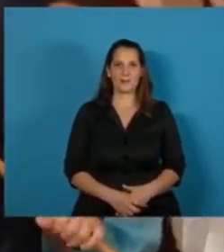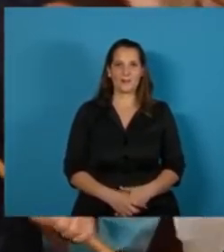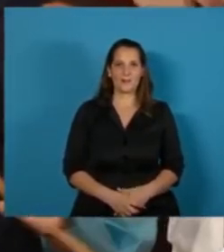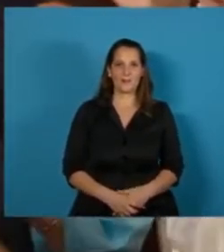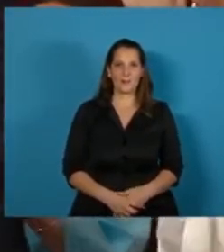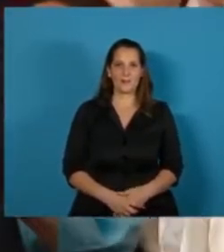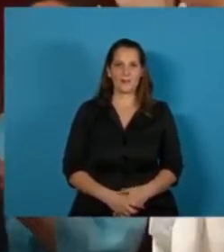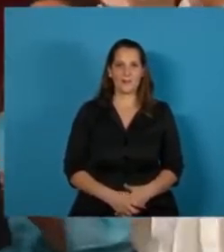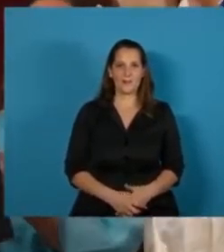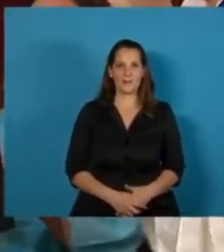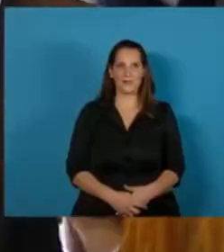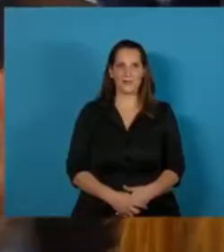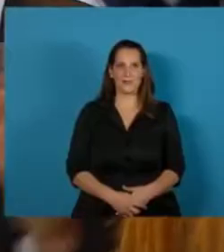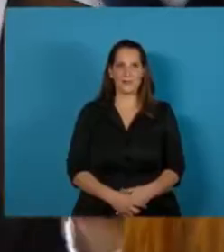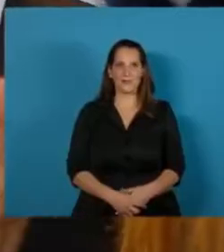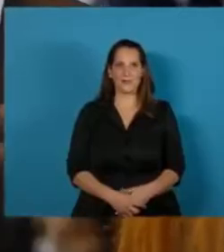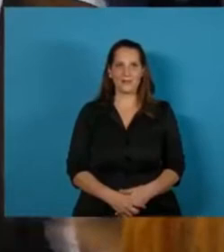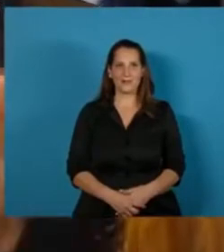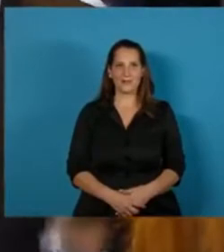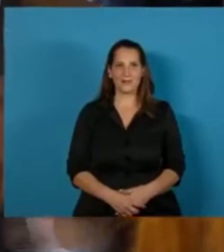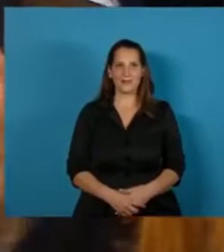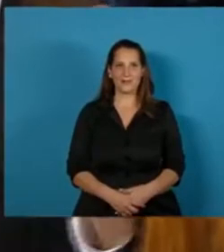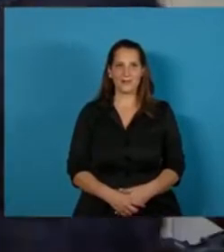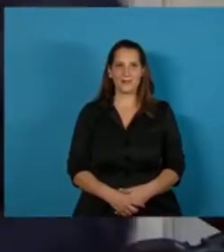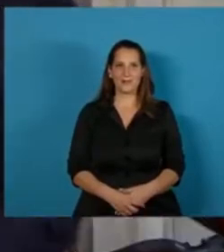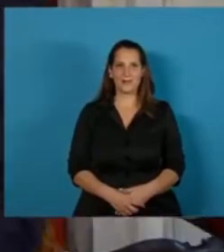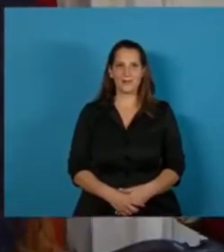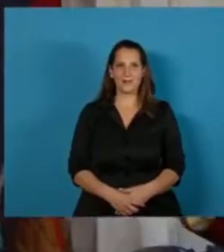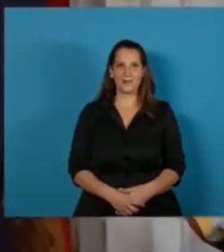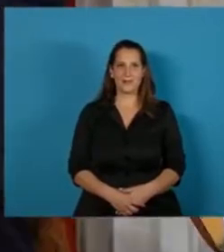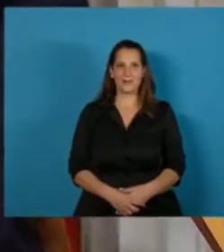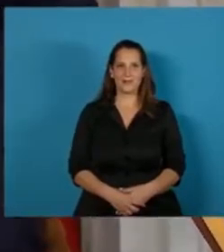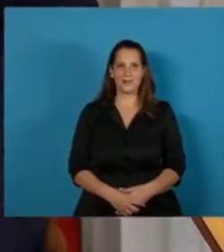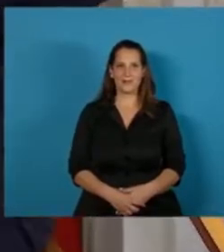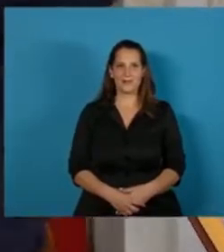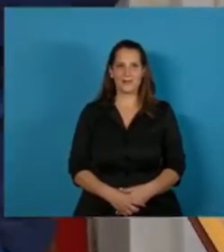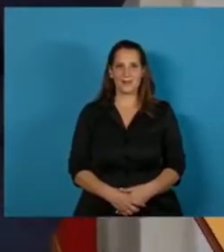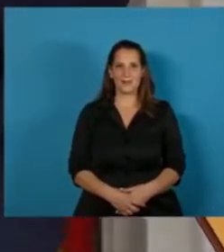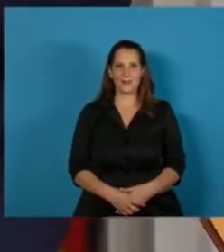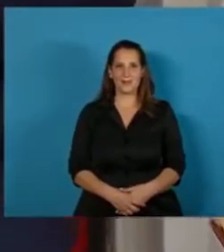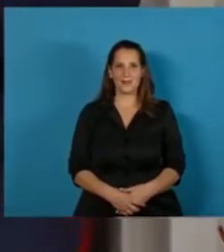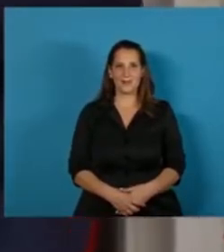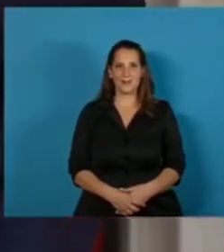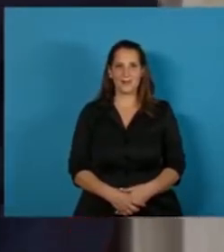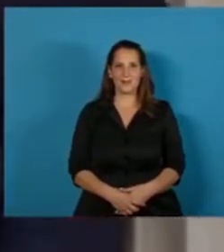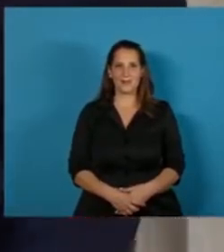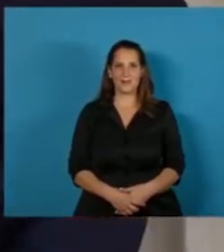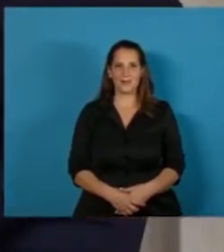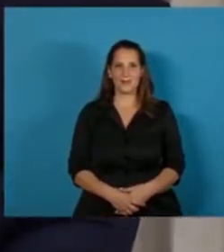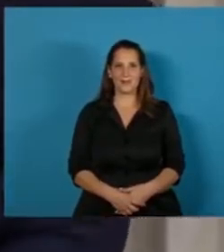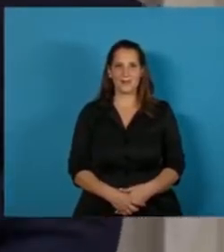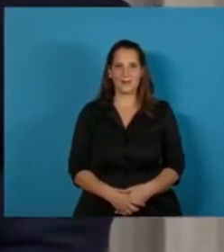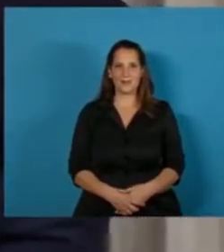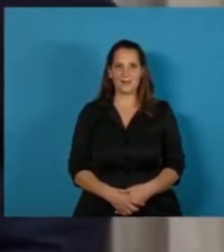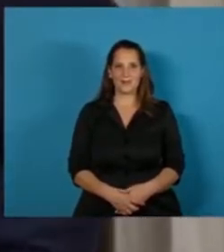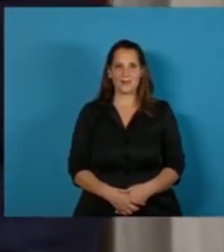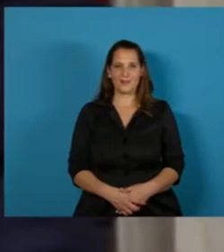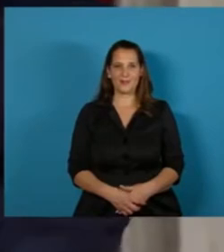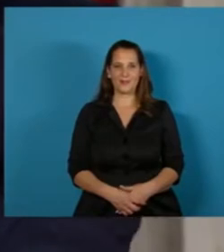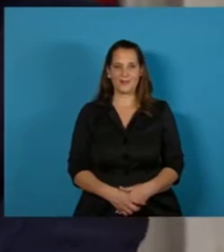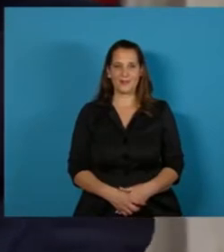el nuevo presidente informó que sus políticas públicas serán diseñadas entre todas las fuerzas políticas,